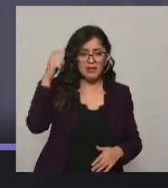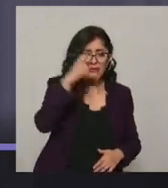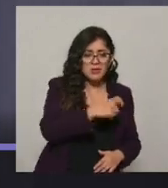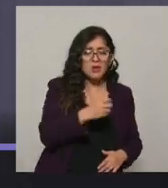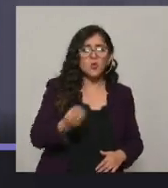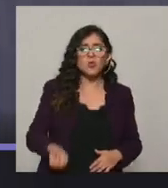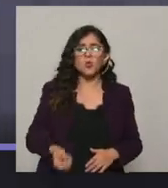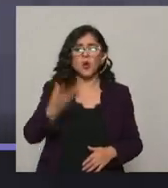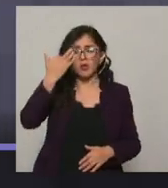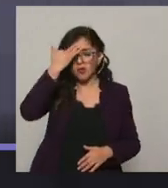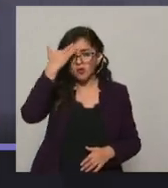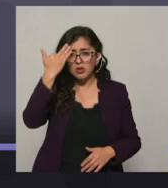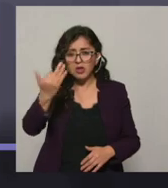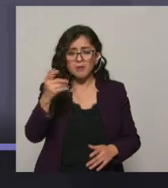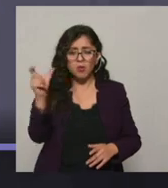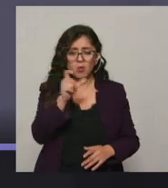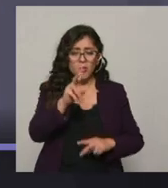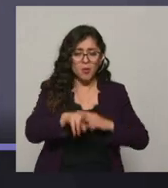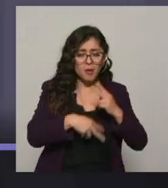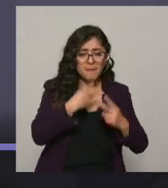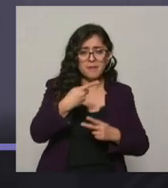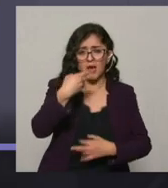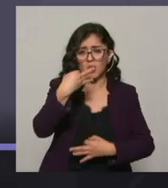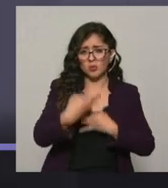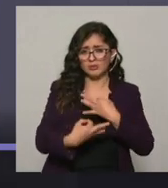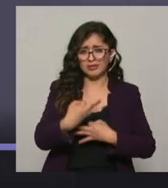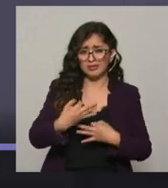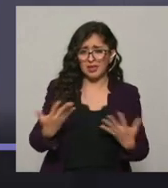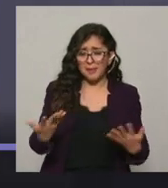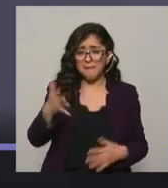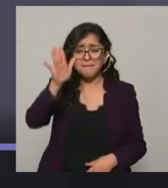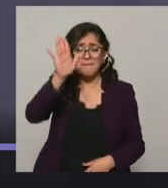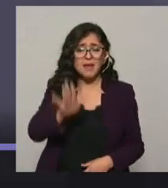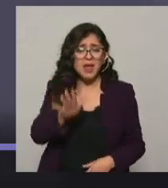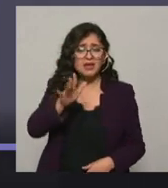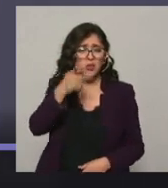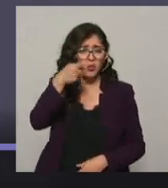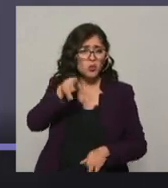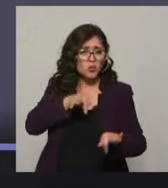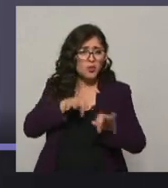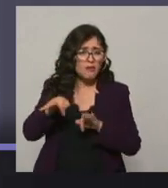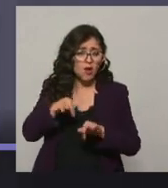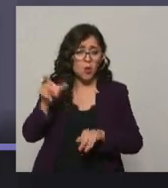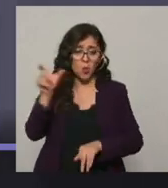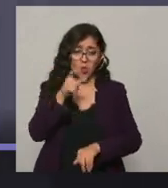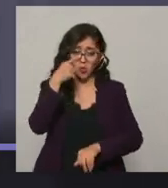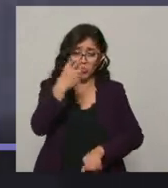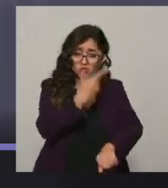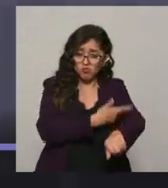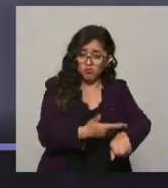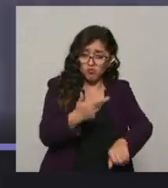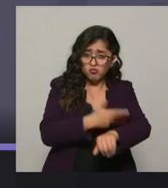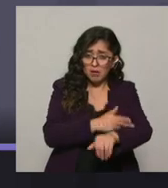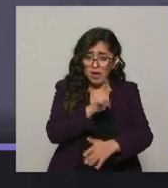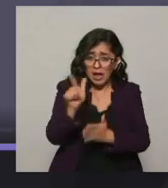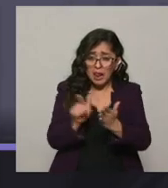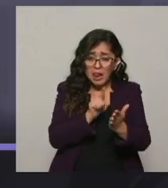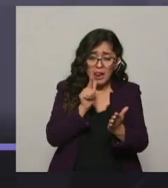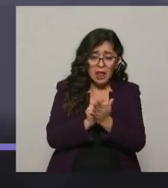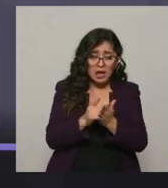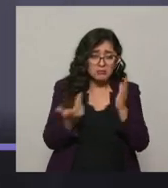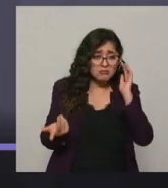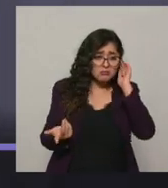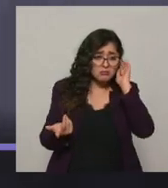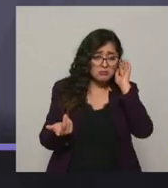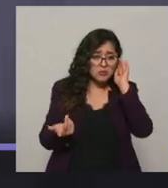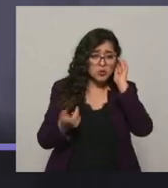tiempo estar en el sistema de justicia. O sea, de verdad es como tener un trabajo cuando tienes un proceso legal, ¿no? Es como,